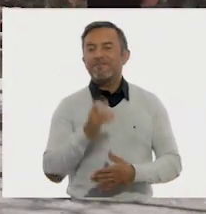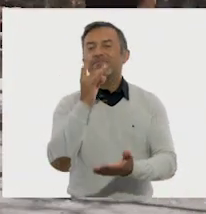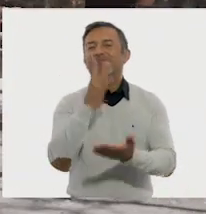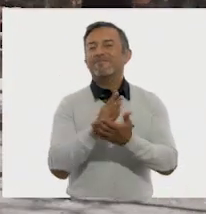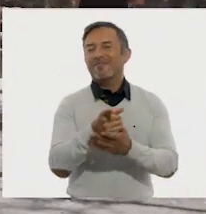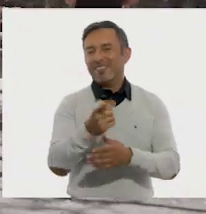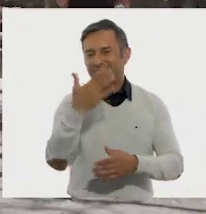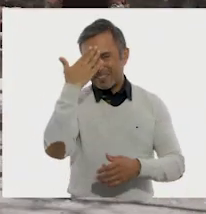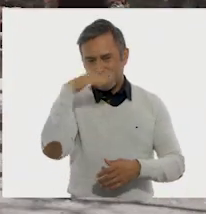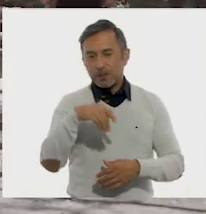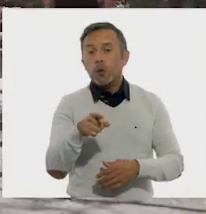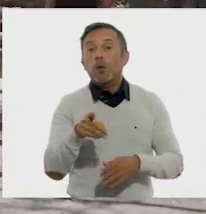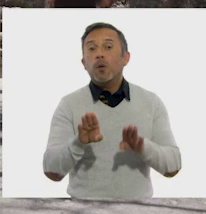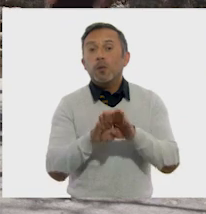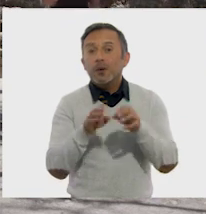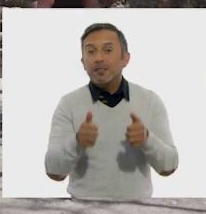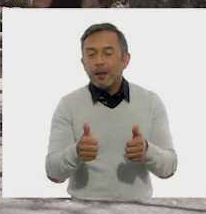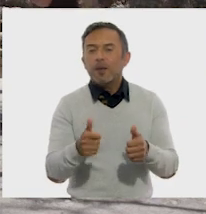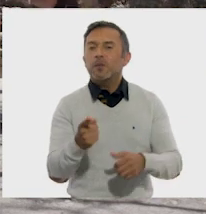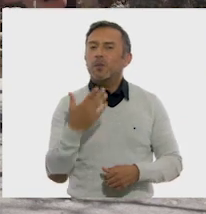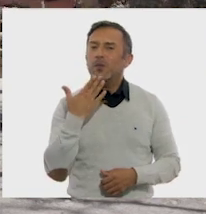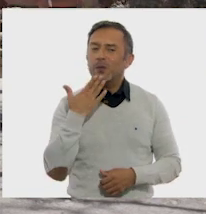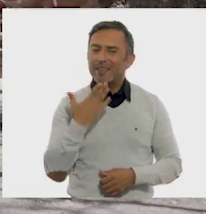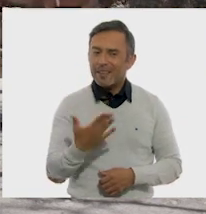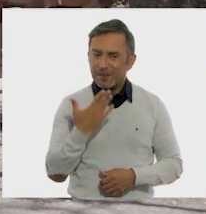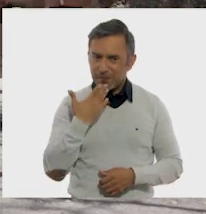sabía. están? Muy bien, ¿eh? ¿Cómo estás? Te